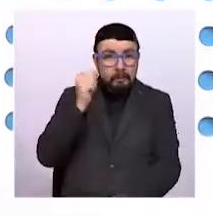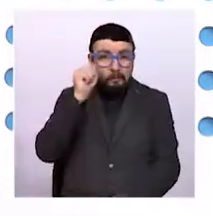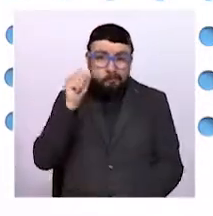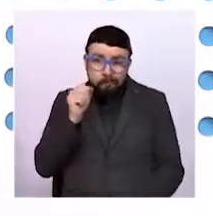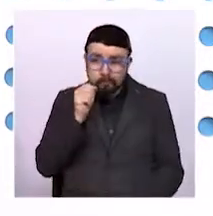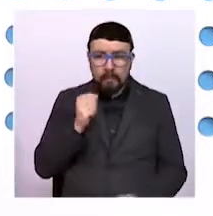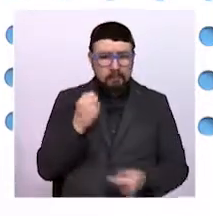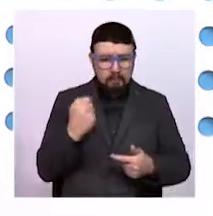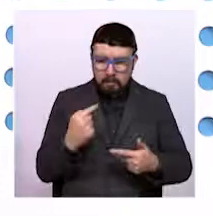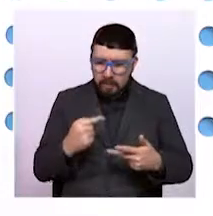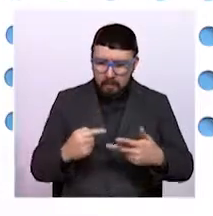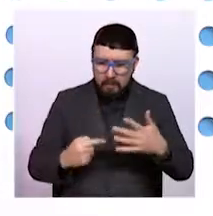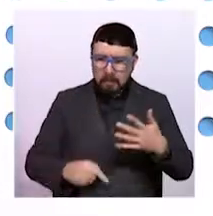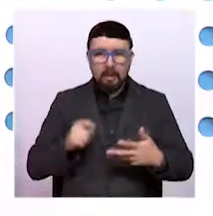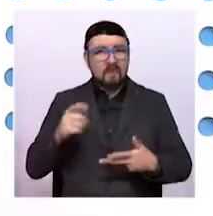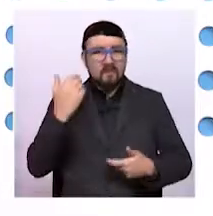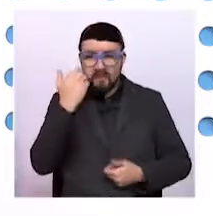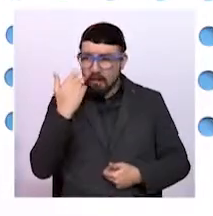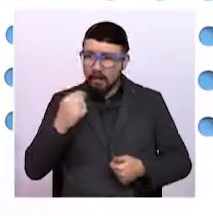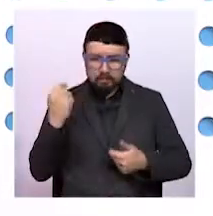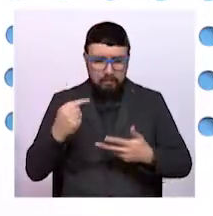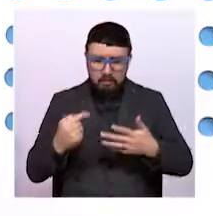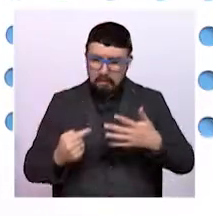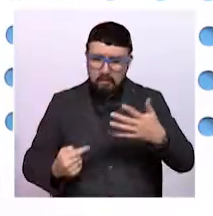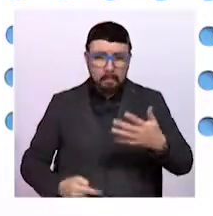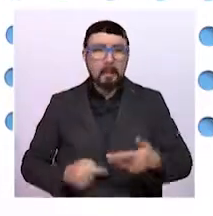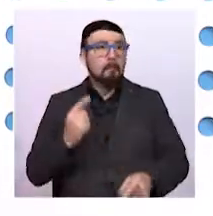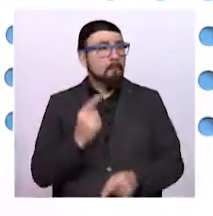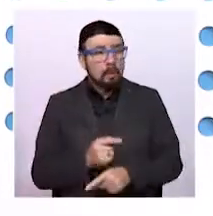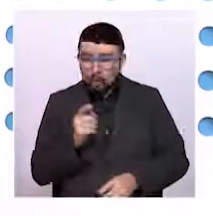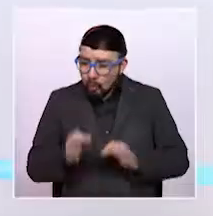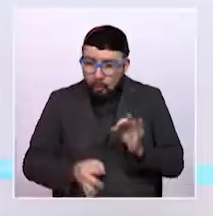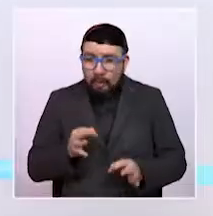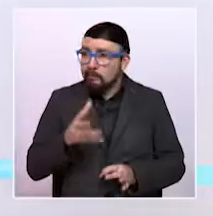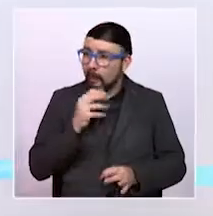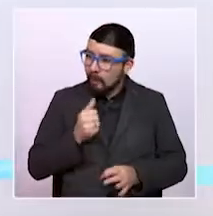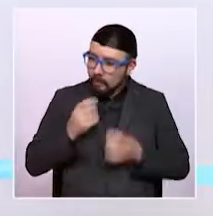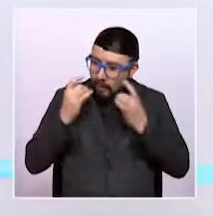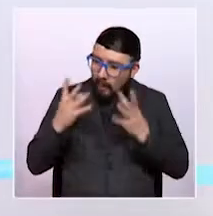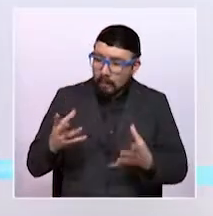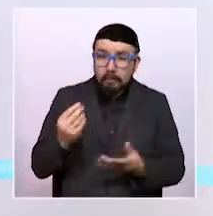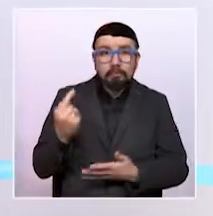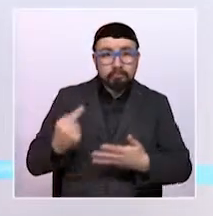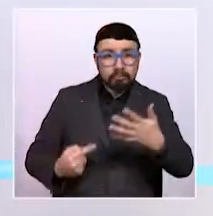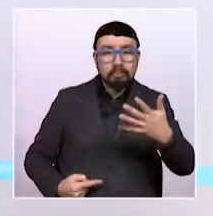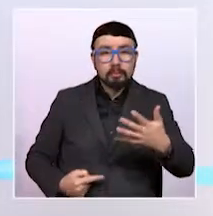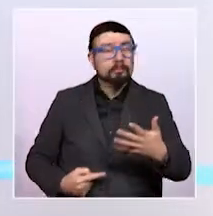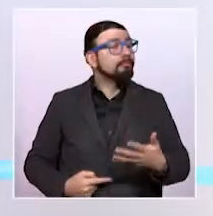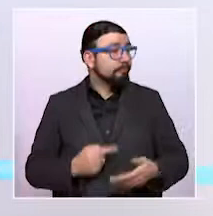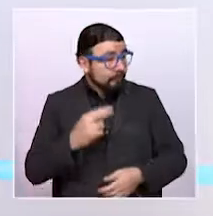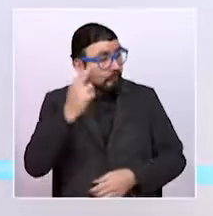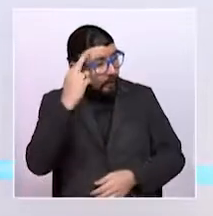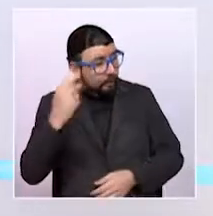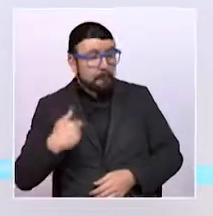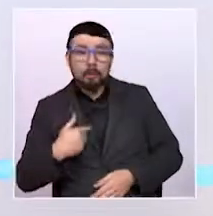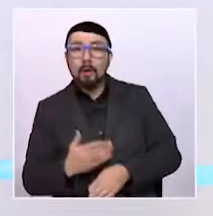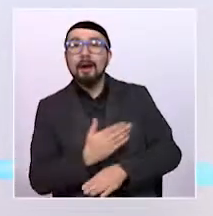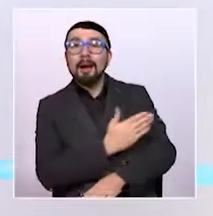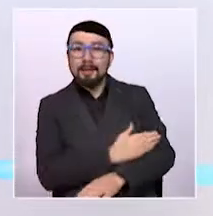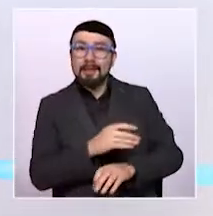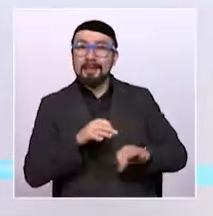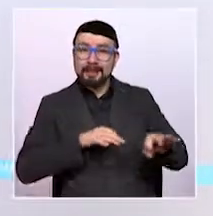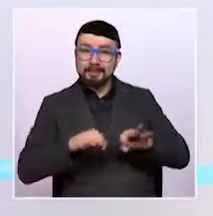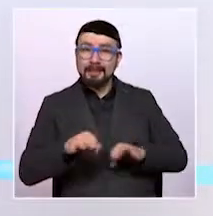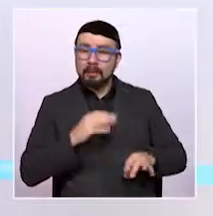cantidad de enfermedad que podría sufrir si no se cuida adecuadamente doctora sí sí y santiago es lo que yo les explicaba como a grosso modo a